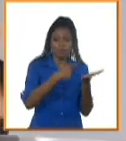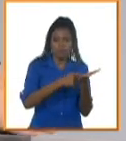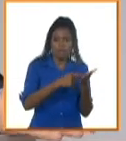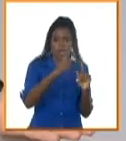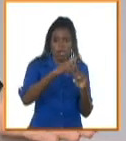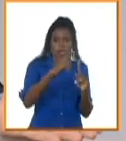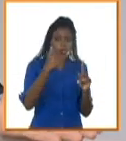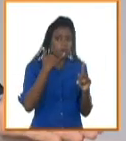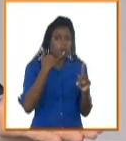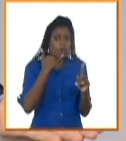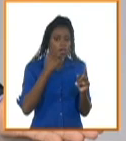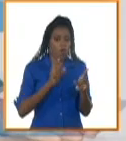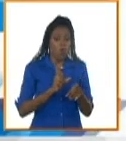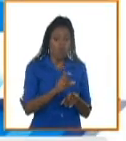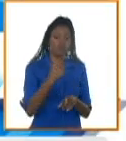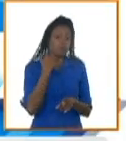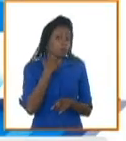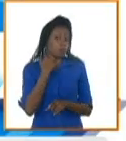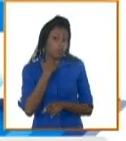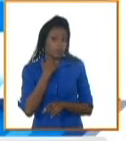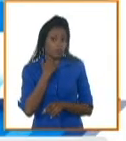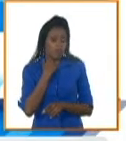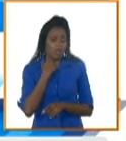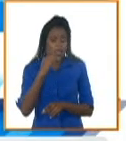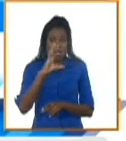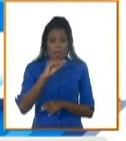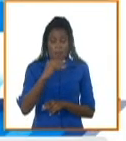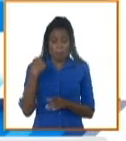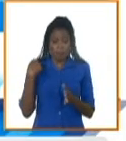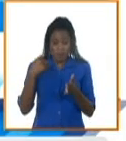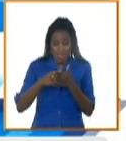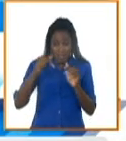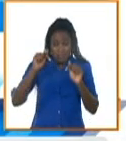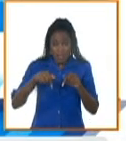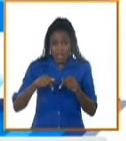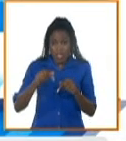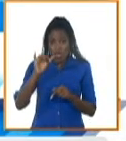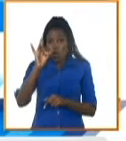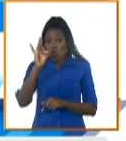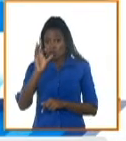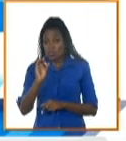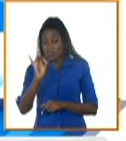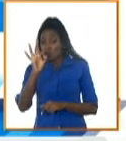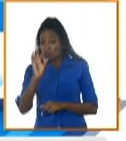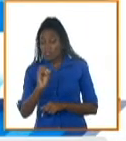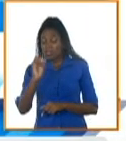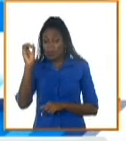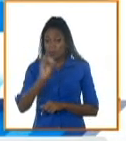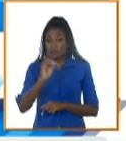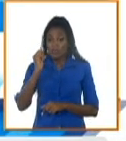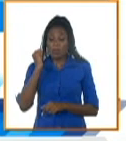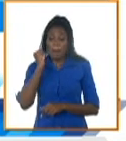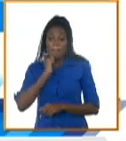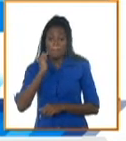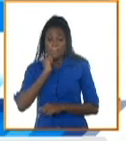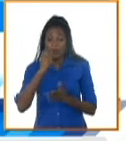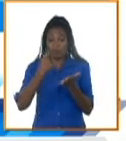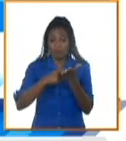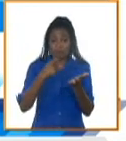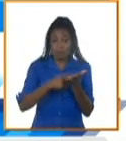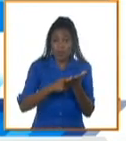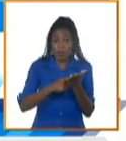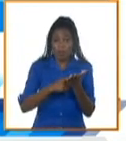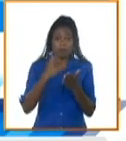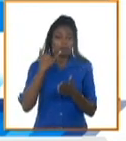electrónico en los últimos años Estamos hablando con lo que va del 2023 el 80% un poquito más de los pagos de los servicios de